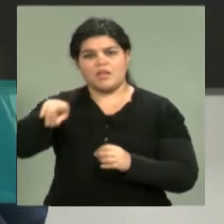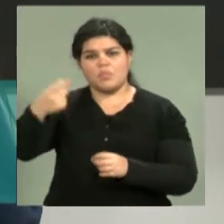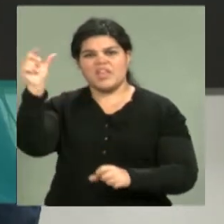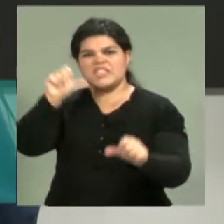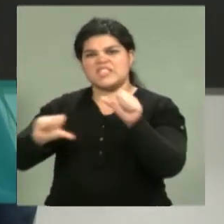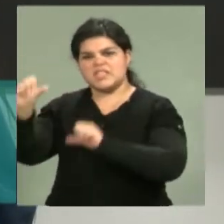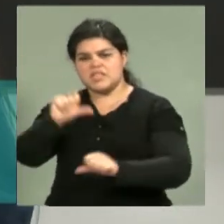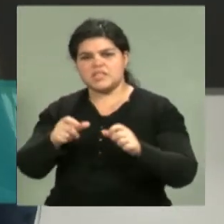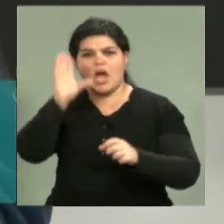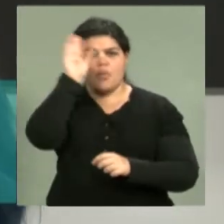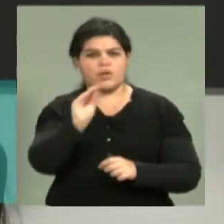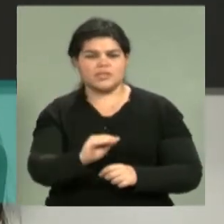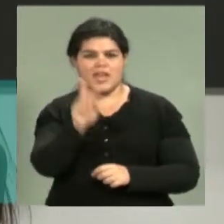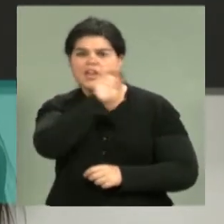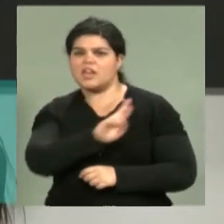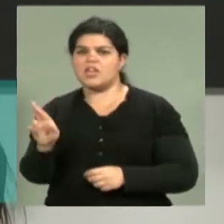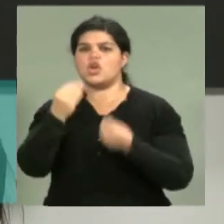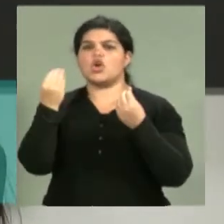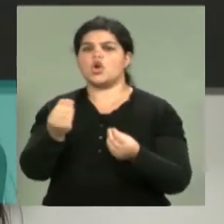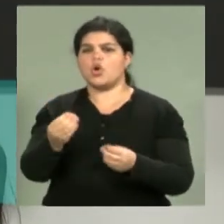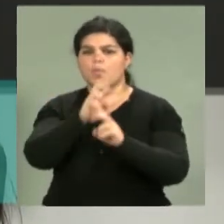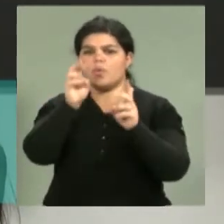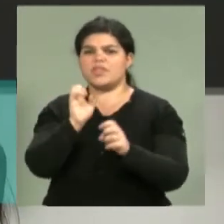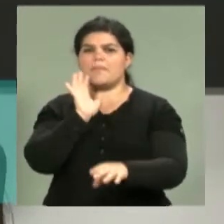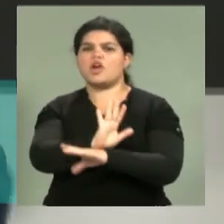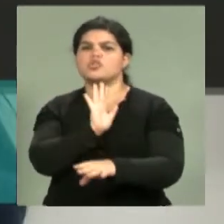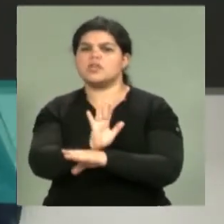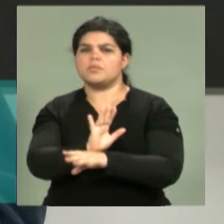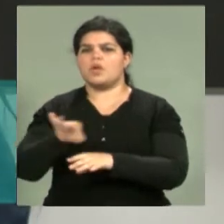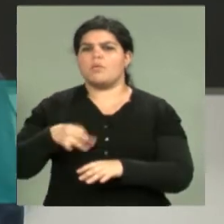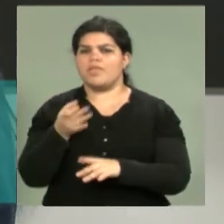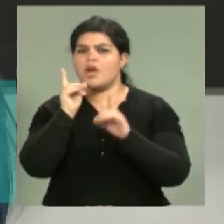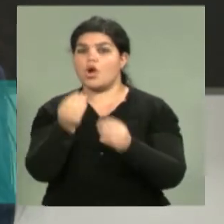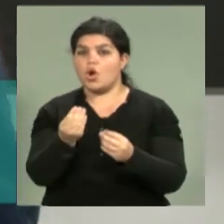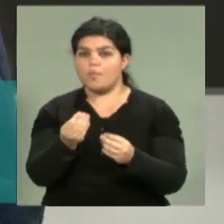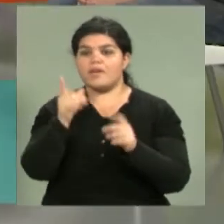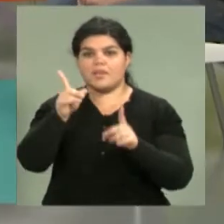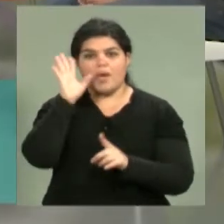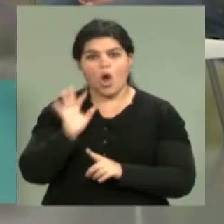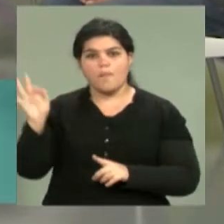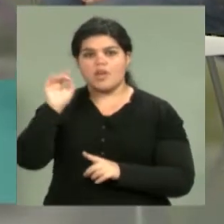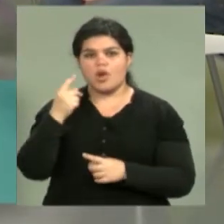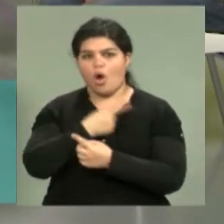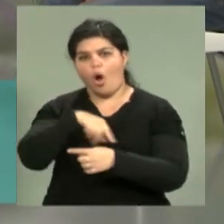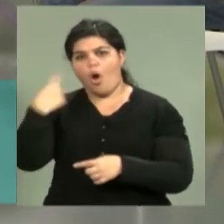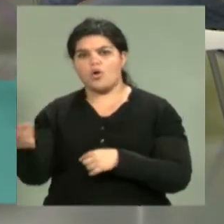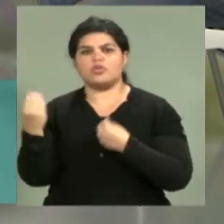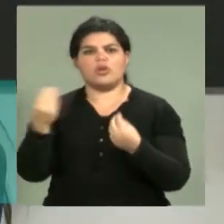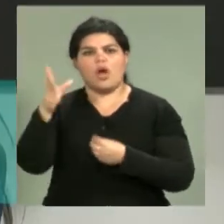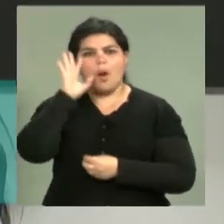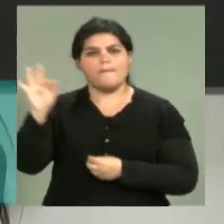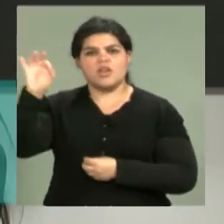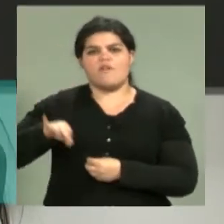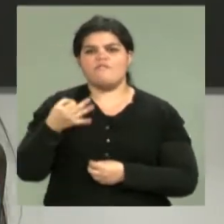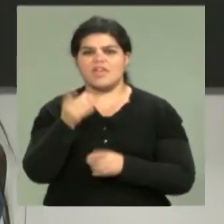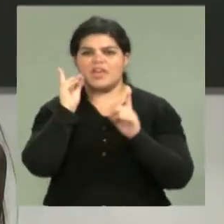desde la abogacía y desde la religión cómo se puede contestar a ese concepto. Y también preguntarle al resto qué piensan de lo que es la vida, y también